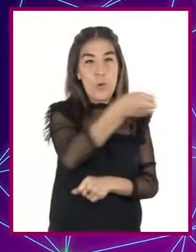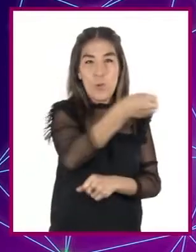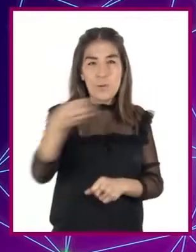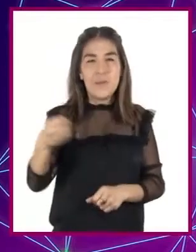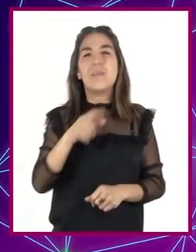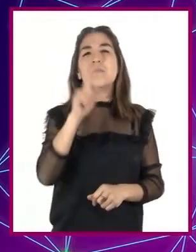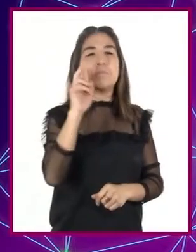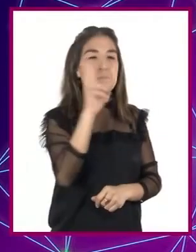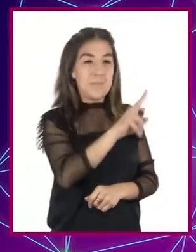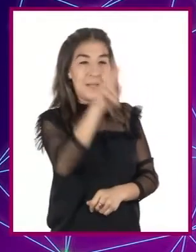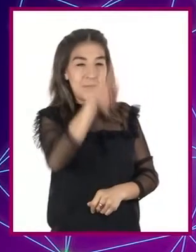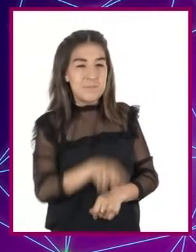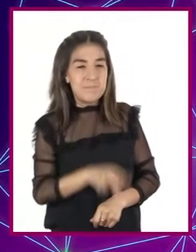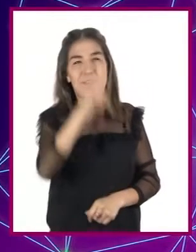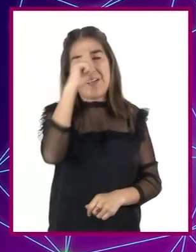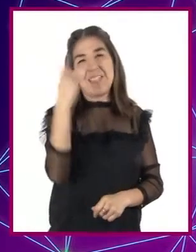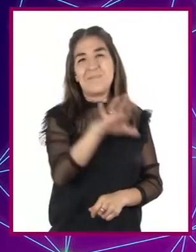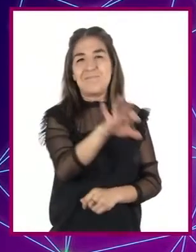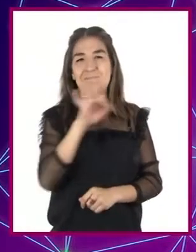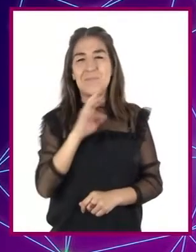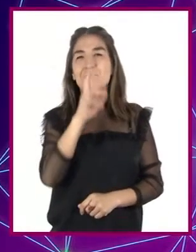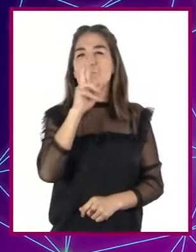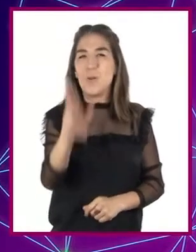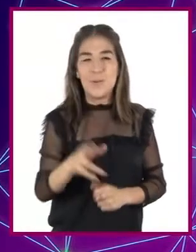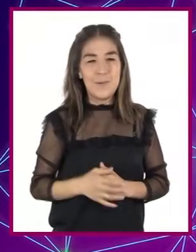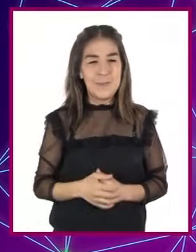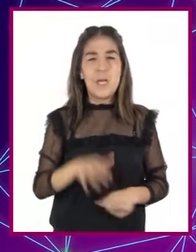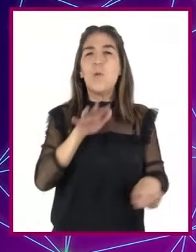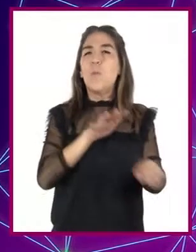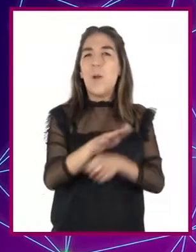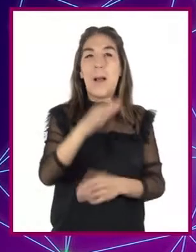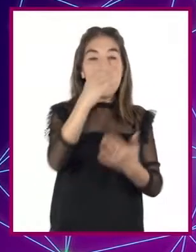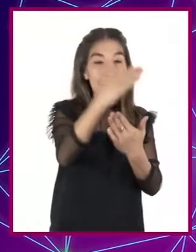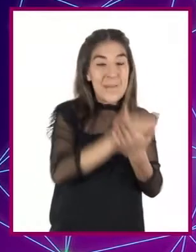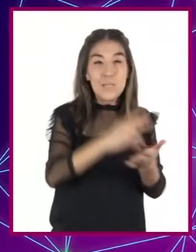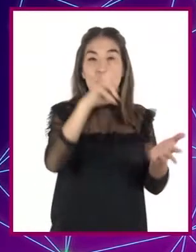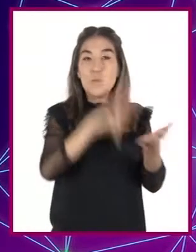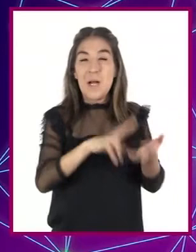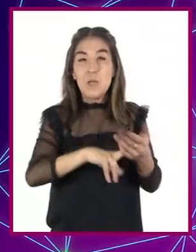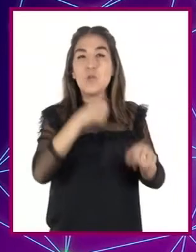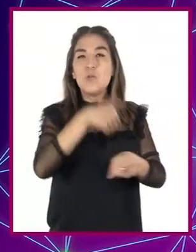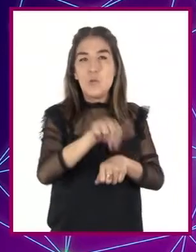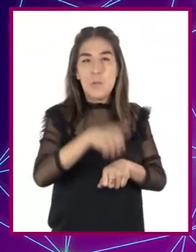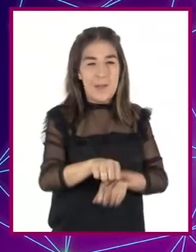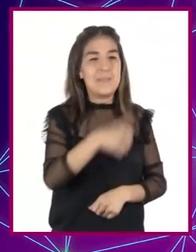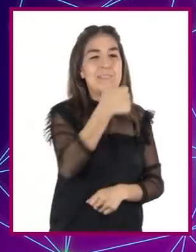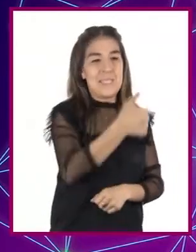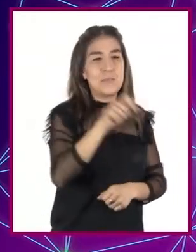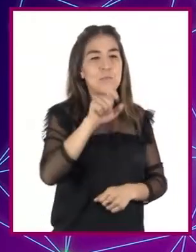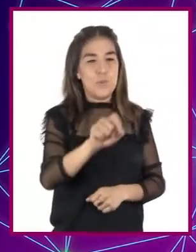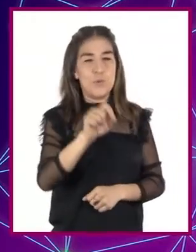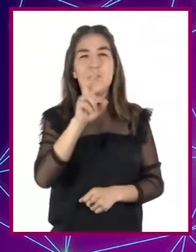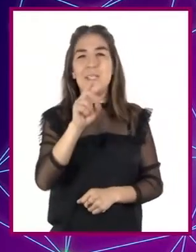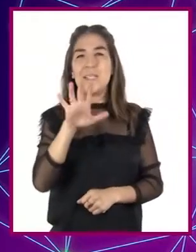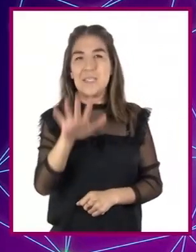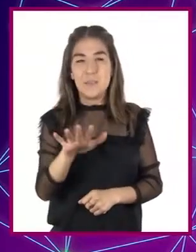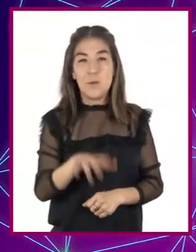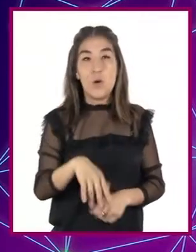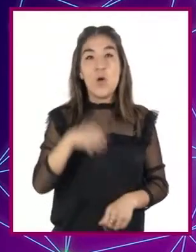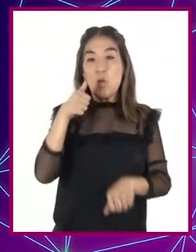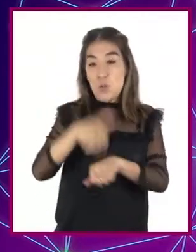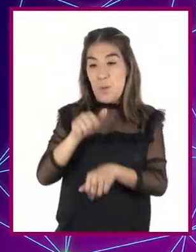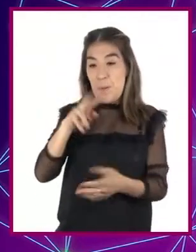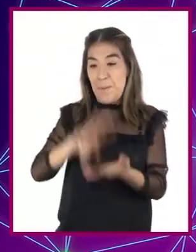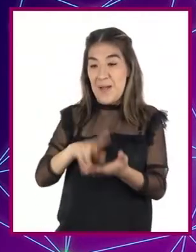dar respuesta a las preguntas. El dato con menor valor es 6.35 y el dato con mayor valor